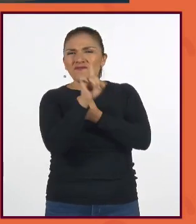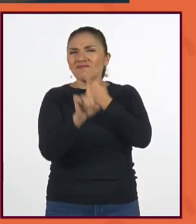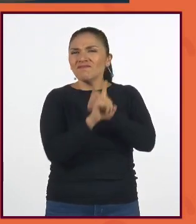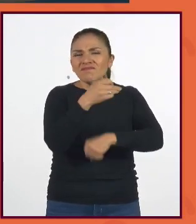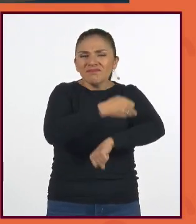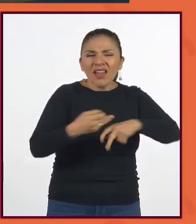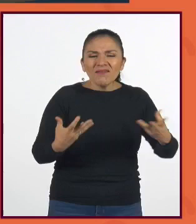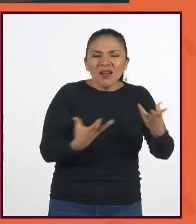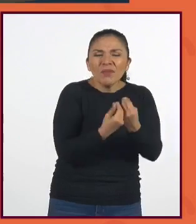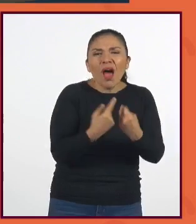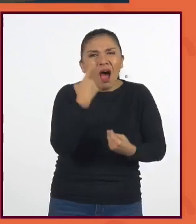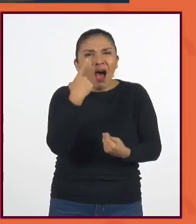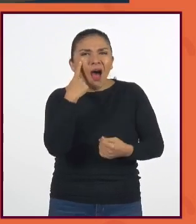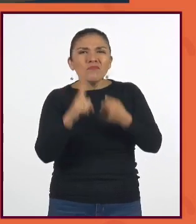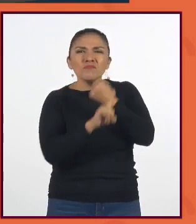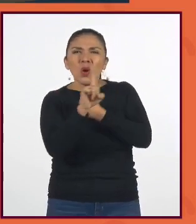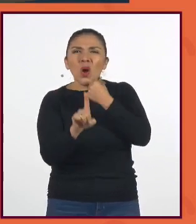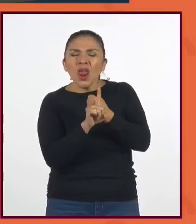problemáticas,